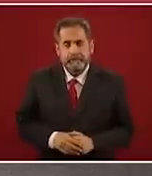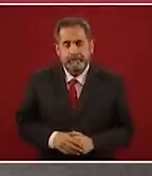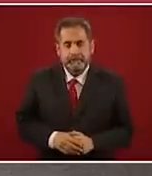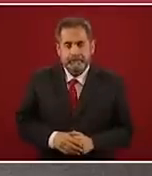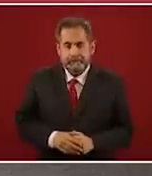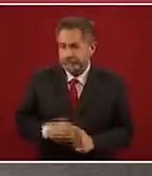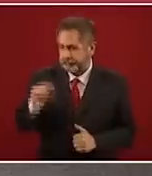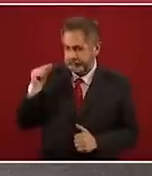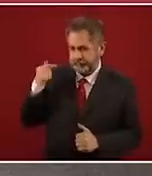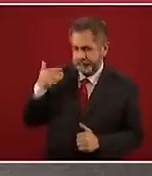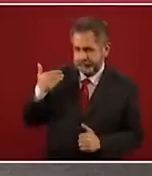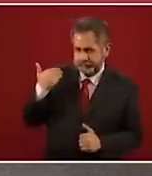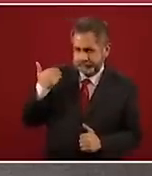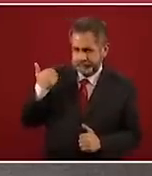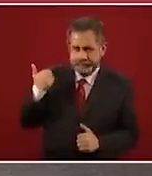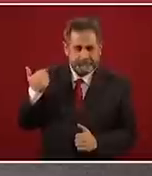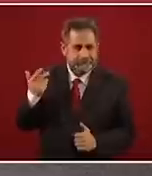en los últimos tiempos,